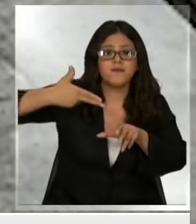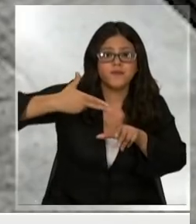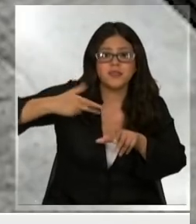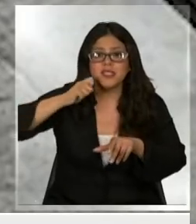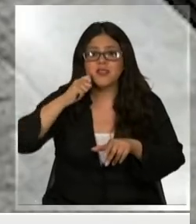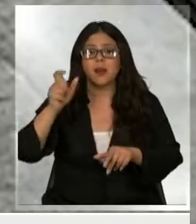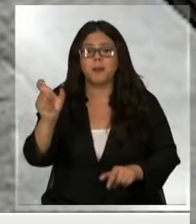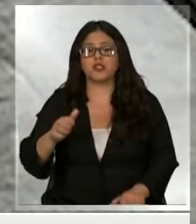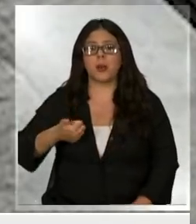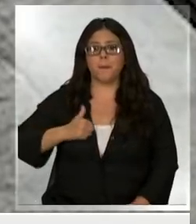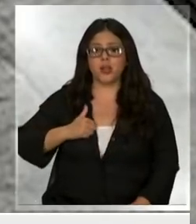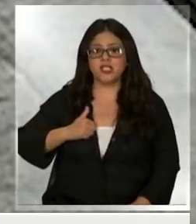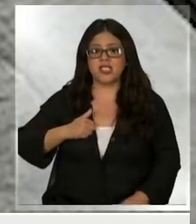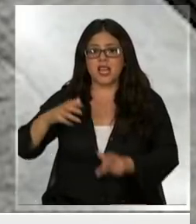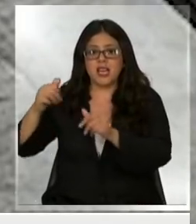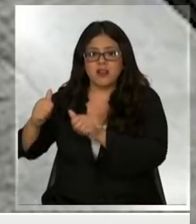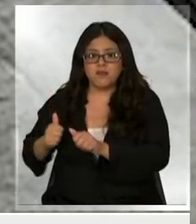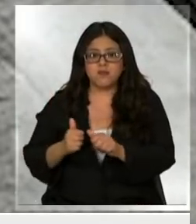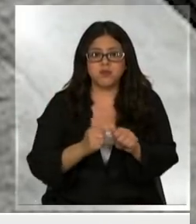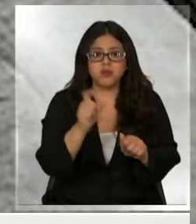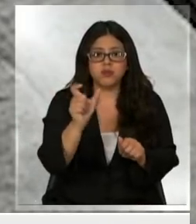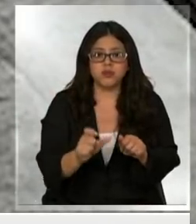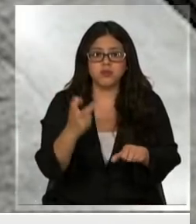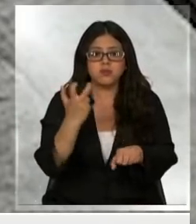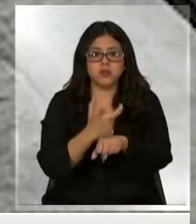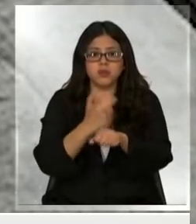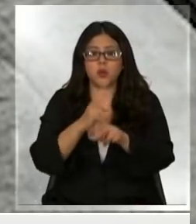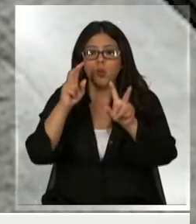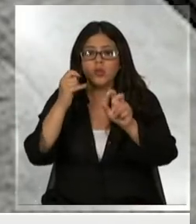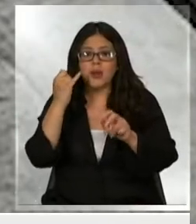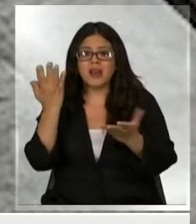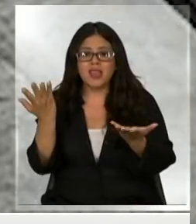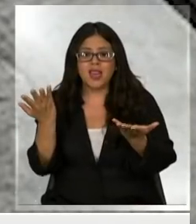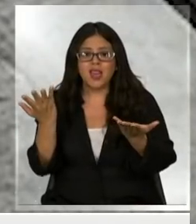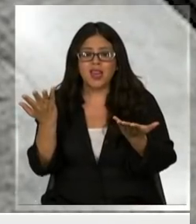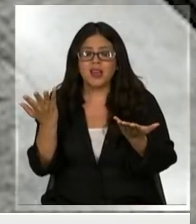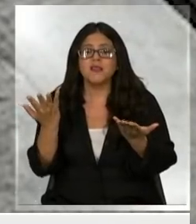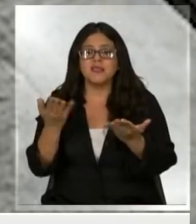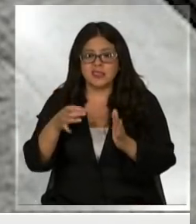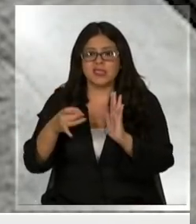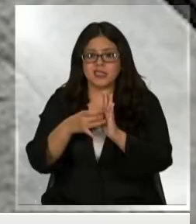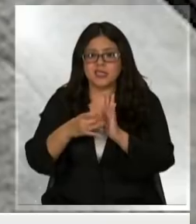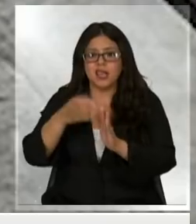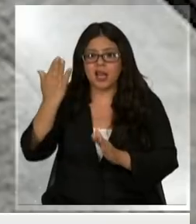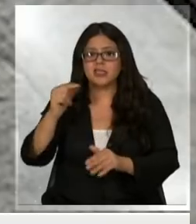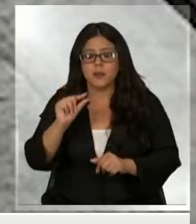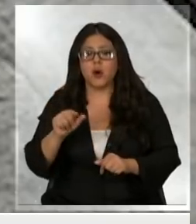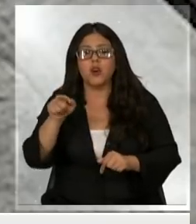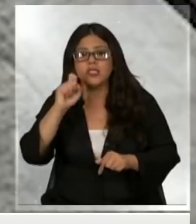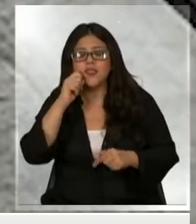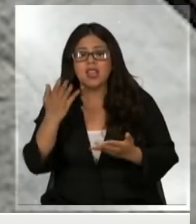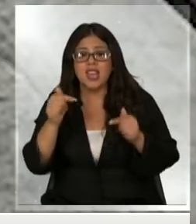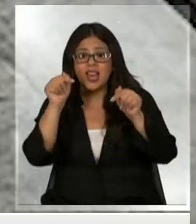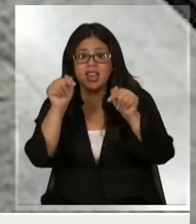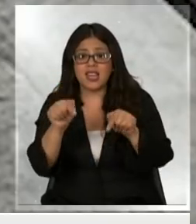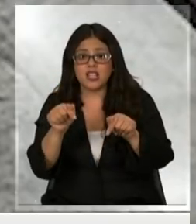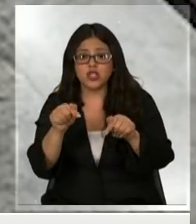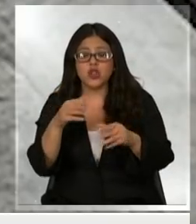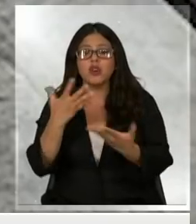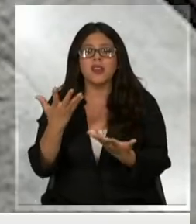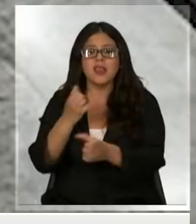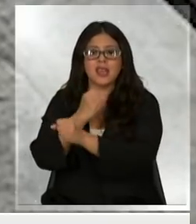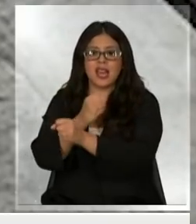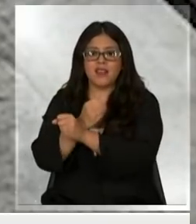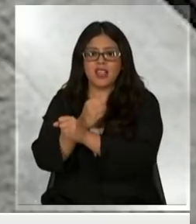de las policías que viene siguiendo al delincuente por un ilícito que recién había cometido. Eso explica que en este caso Carabineros